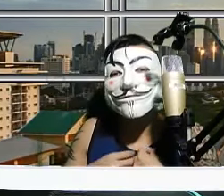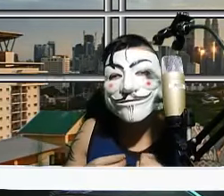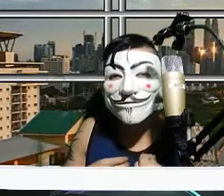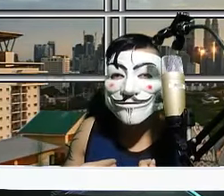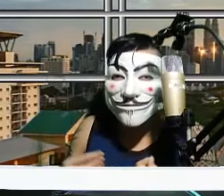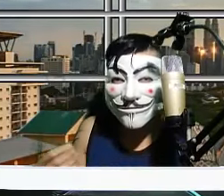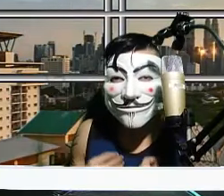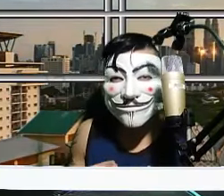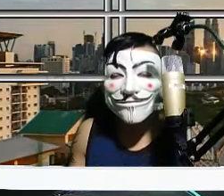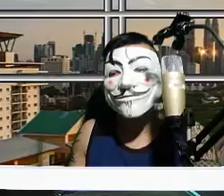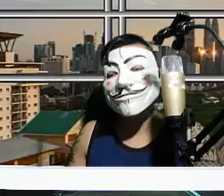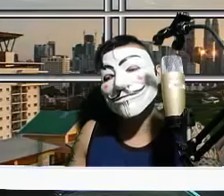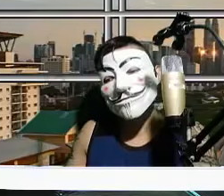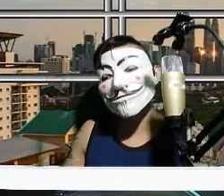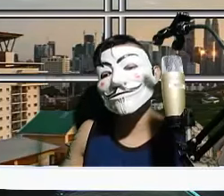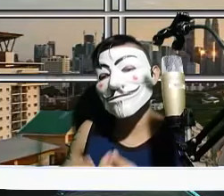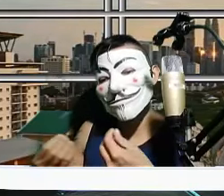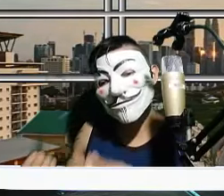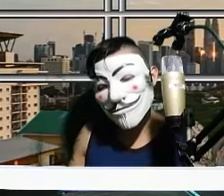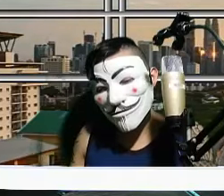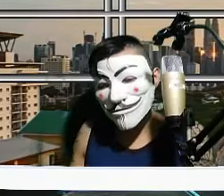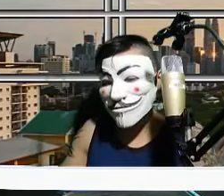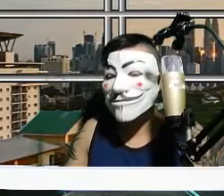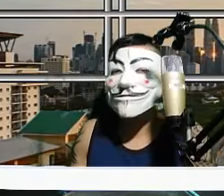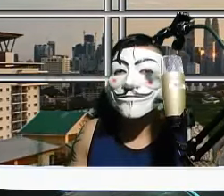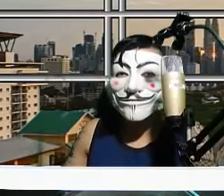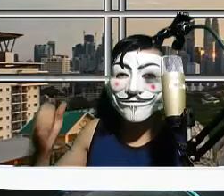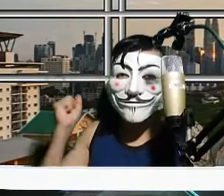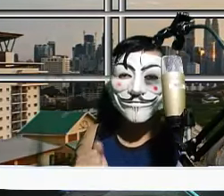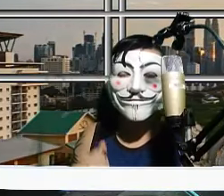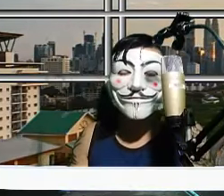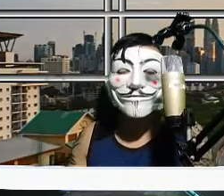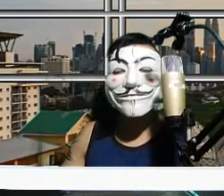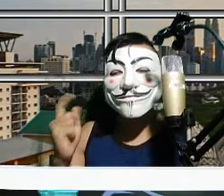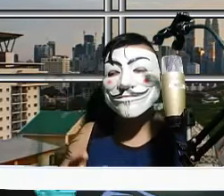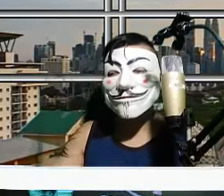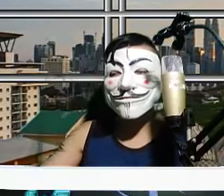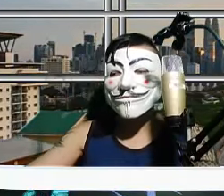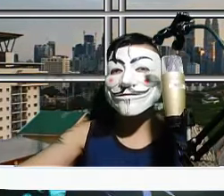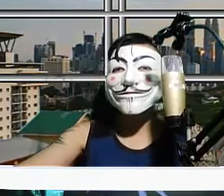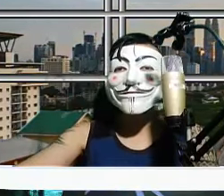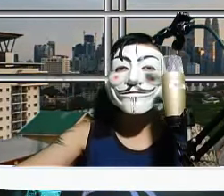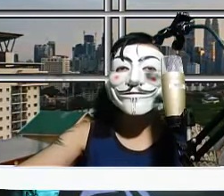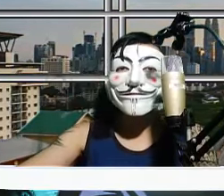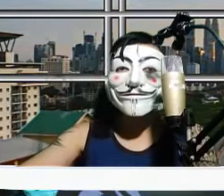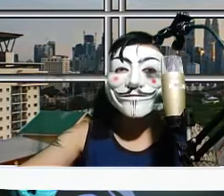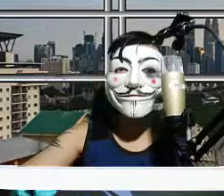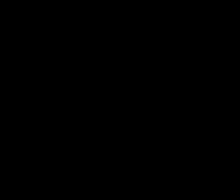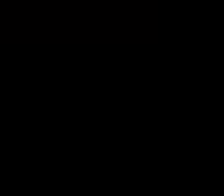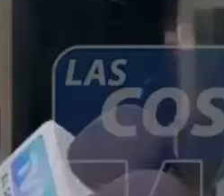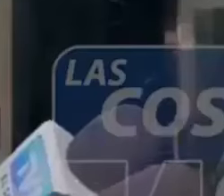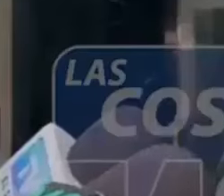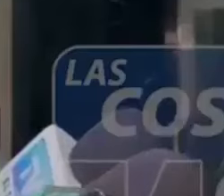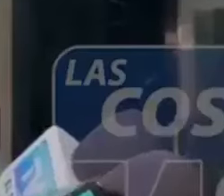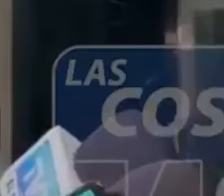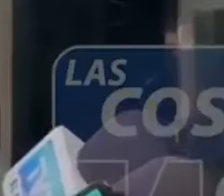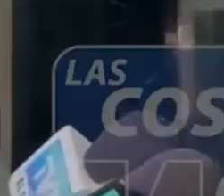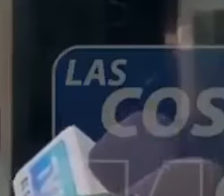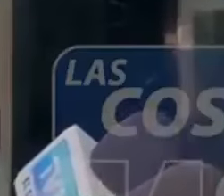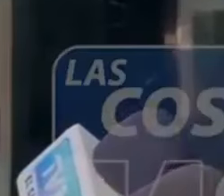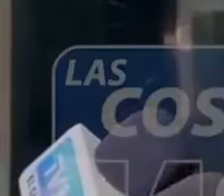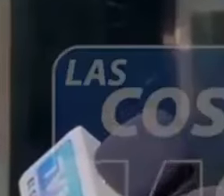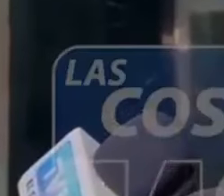sería una gran falta de respeto Por lo que a mí me hicieron así que por esa razón una contrademanda